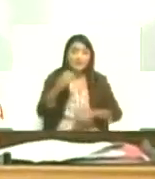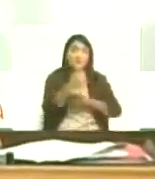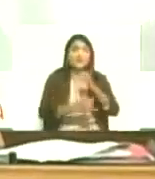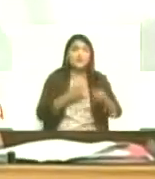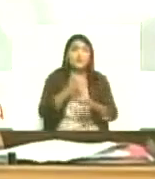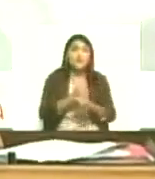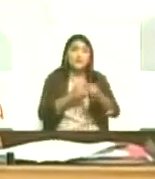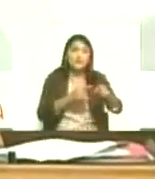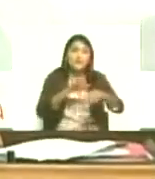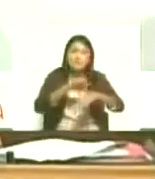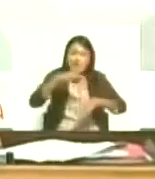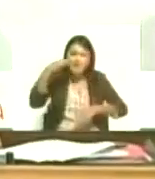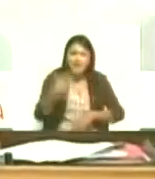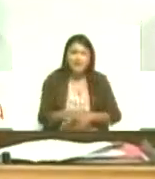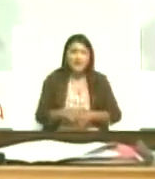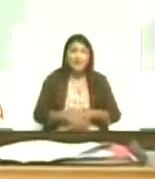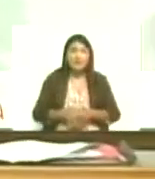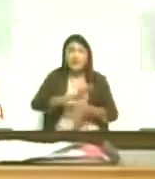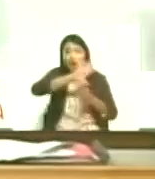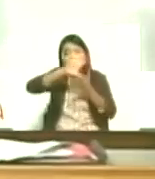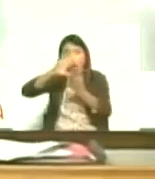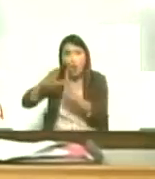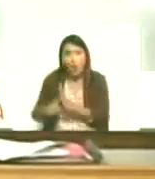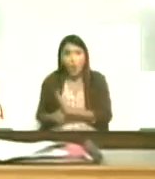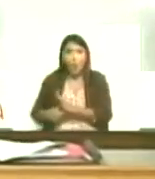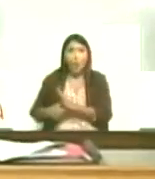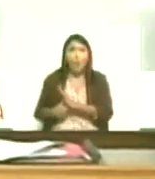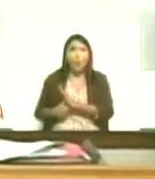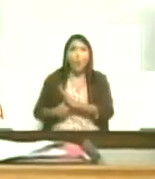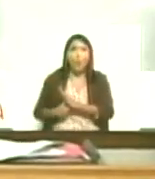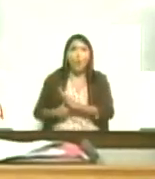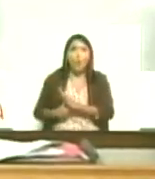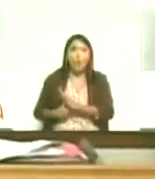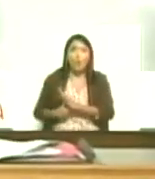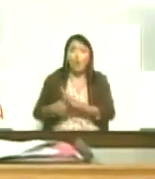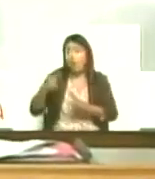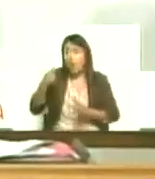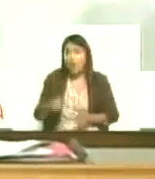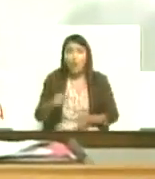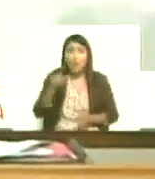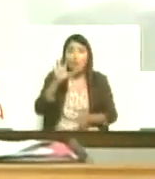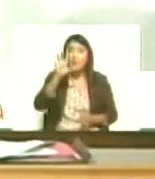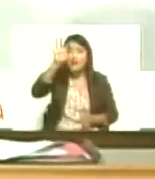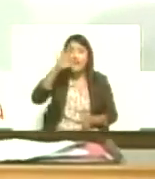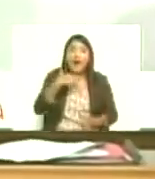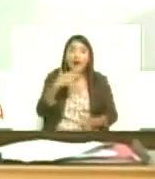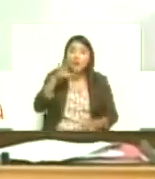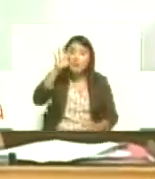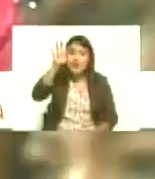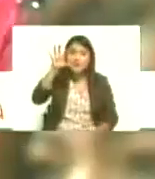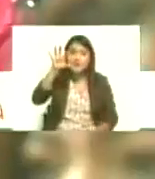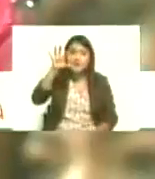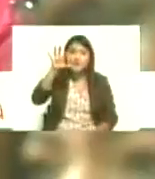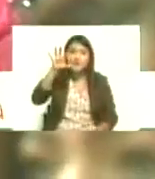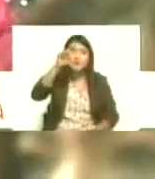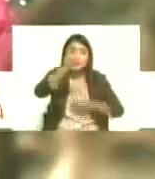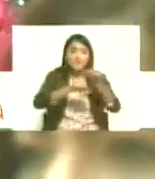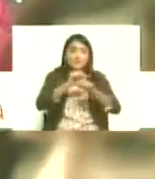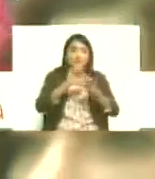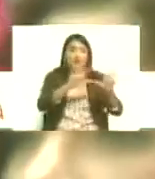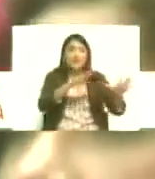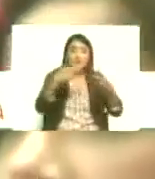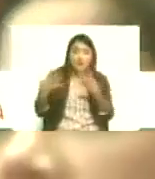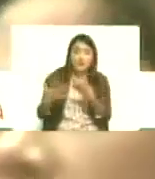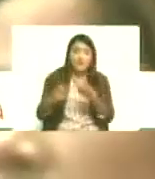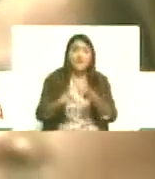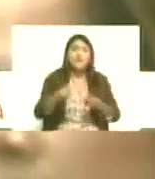más grave despojo que haya sufrido país alguno en el siglo XIX y